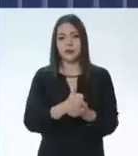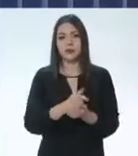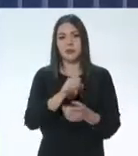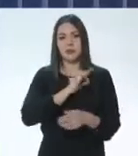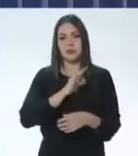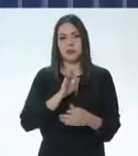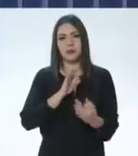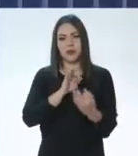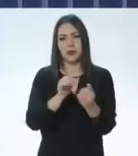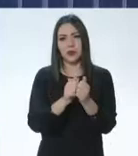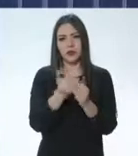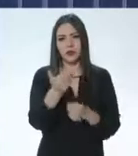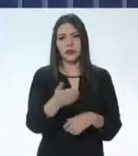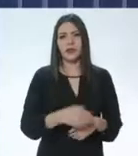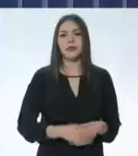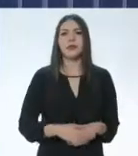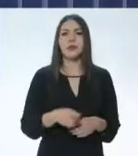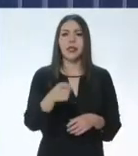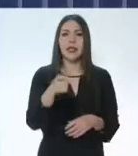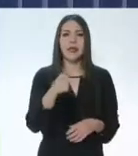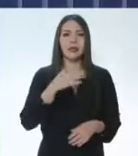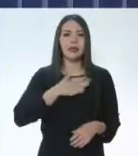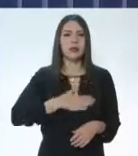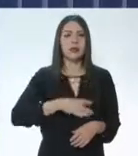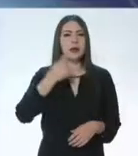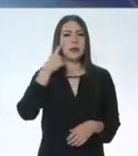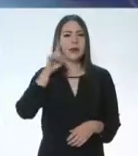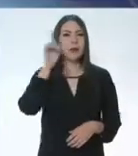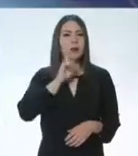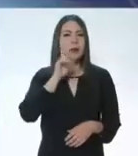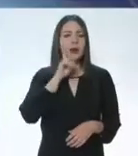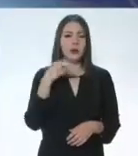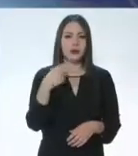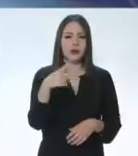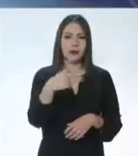acercarse, por supuesto. X, Justicia para las Mujeres. Gracias. Muchísimas gracias a ustedes.